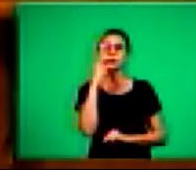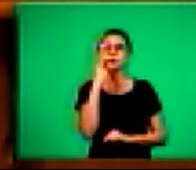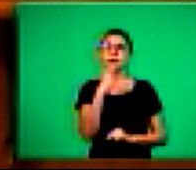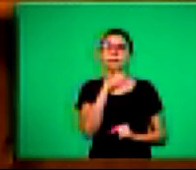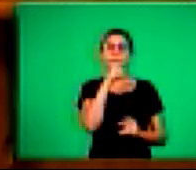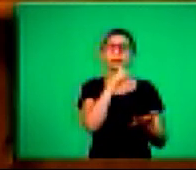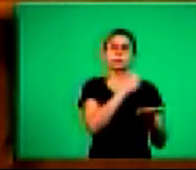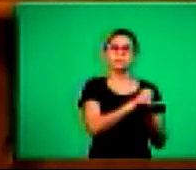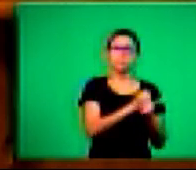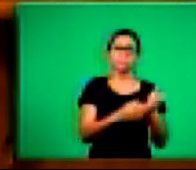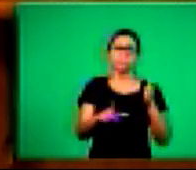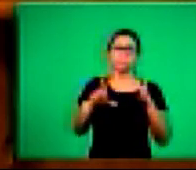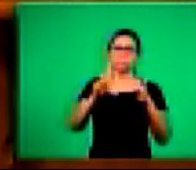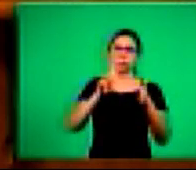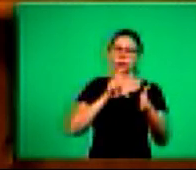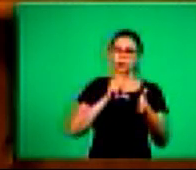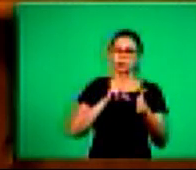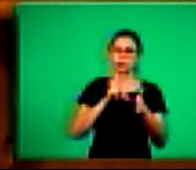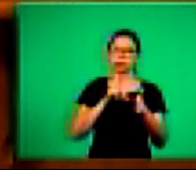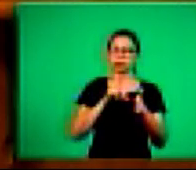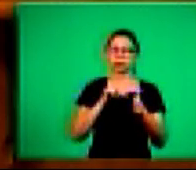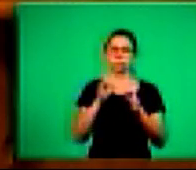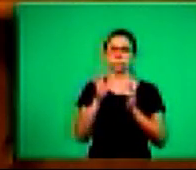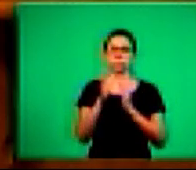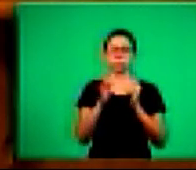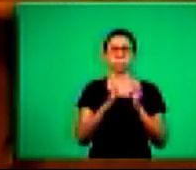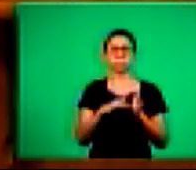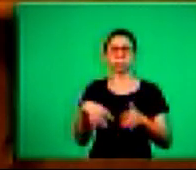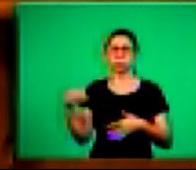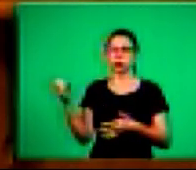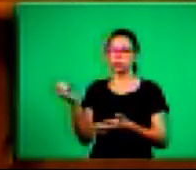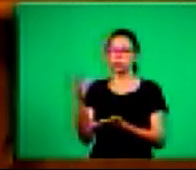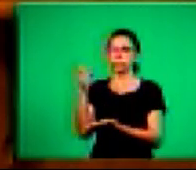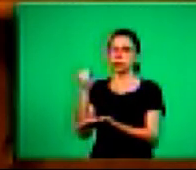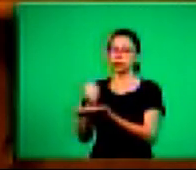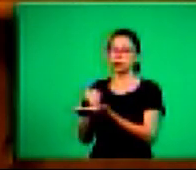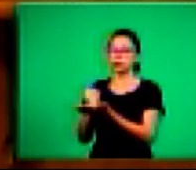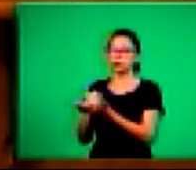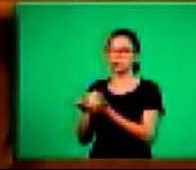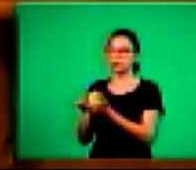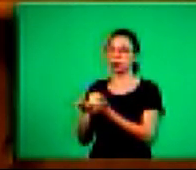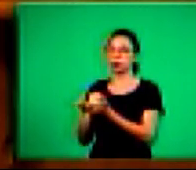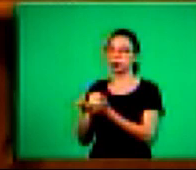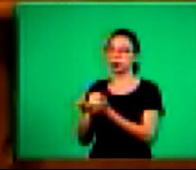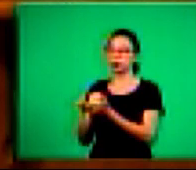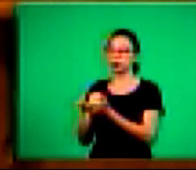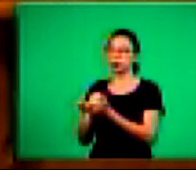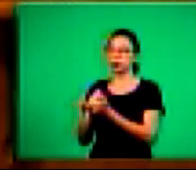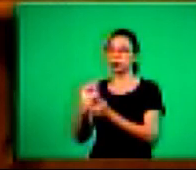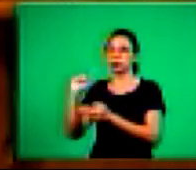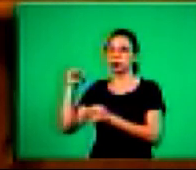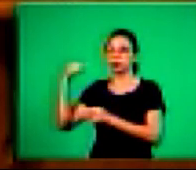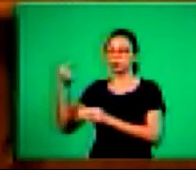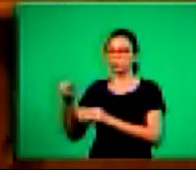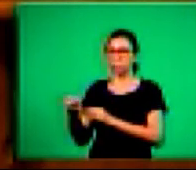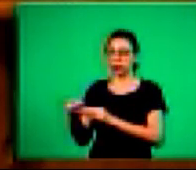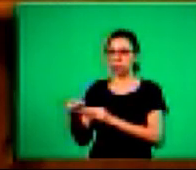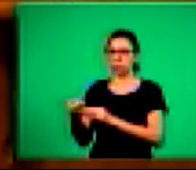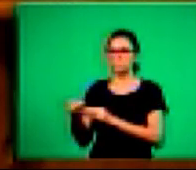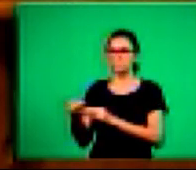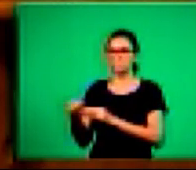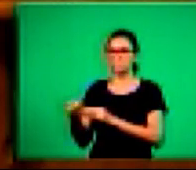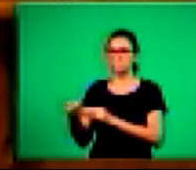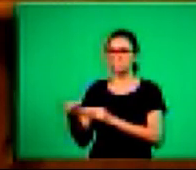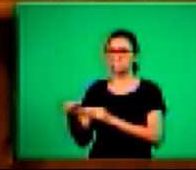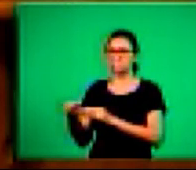antes de jesús y en el nuevo testamento desde jesús inclusive las